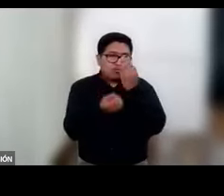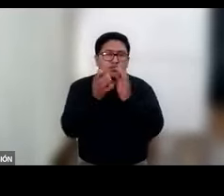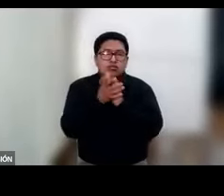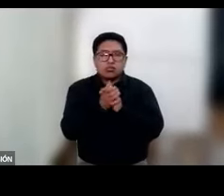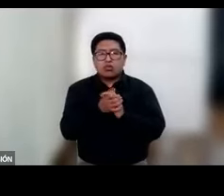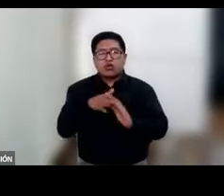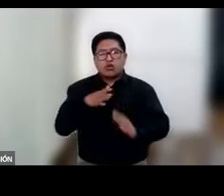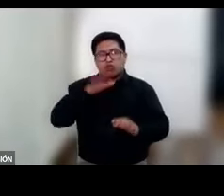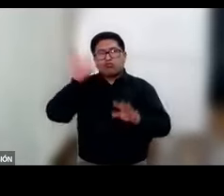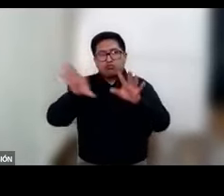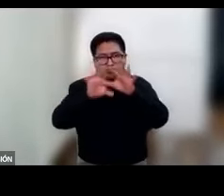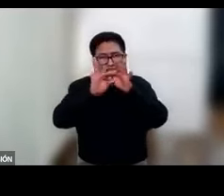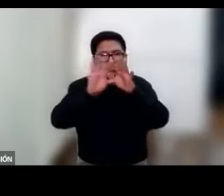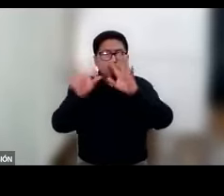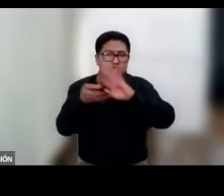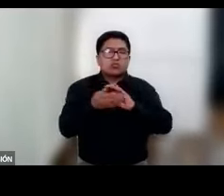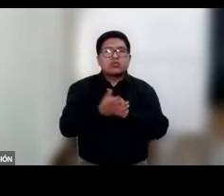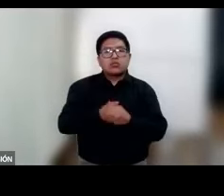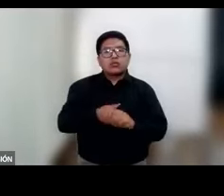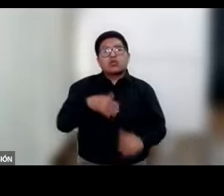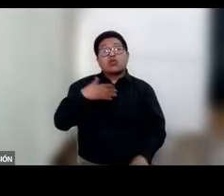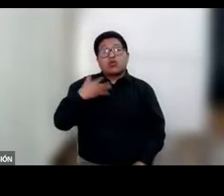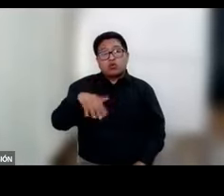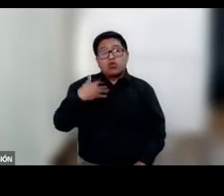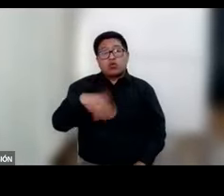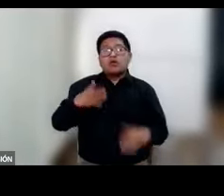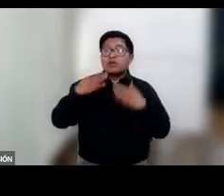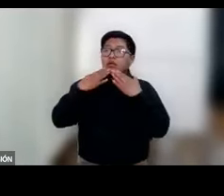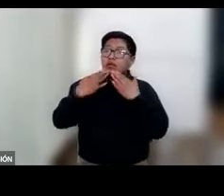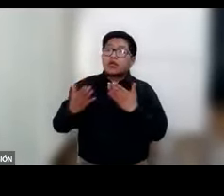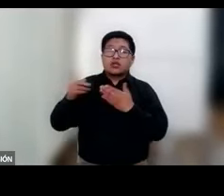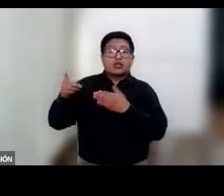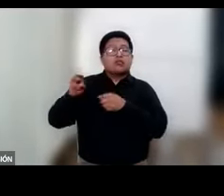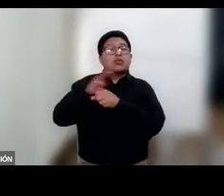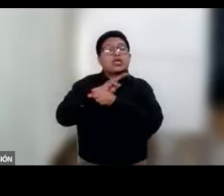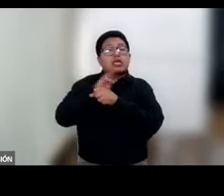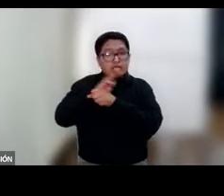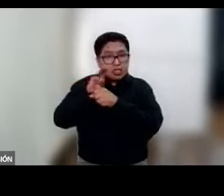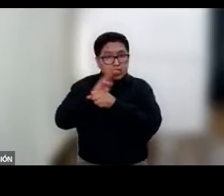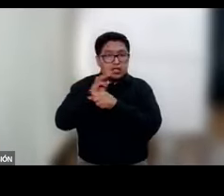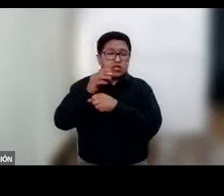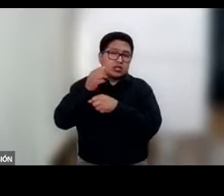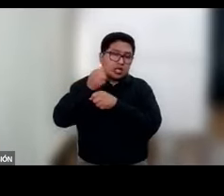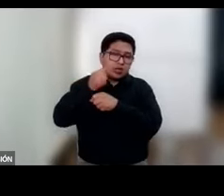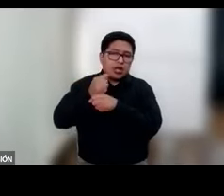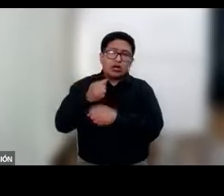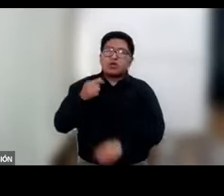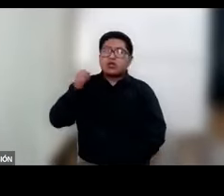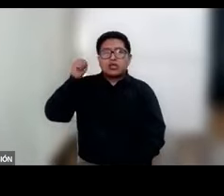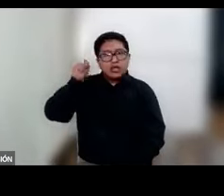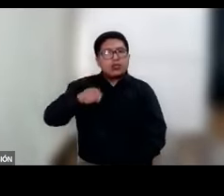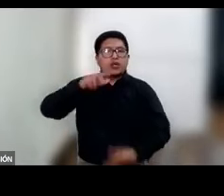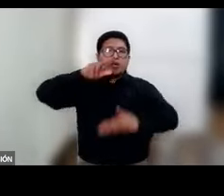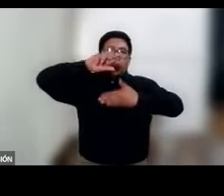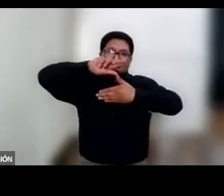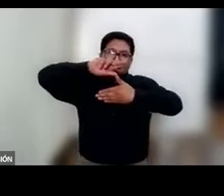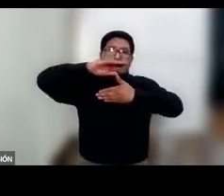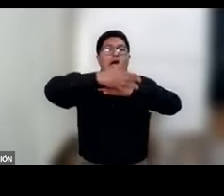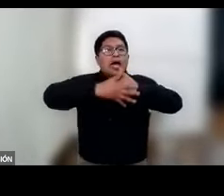y agradecer mucho el mensaje de la ministra que necesitamos más ministras como usted en américa latina sin duda